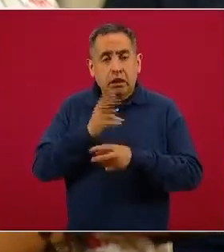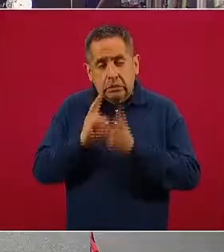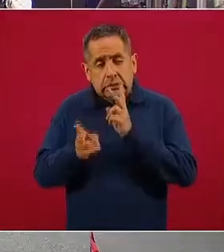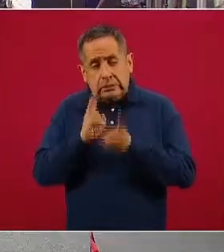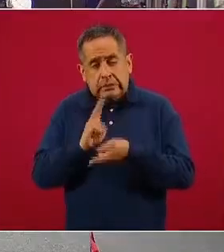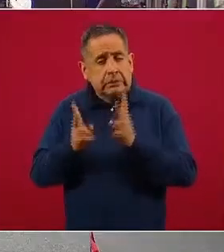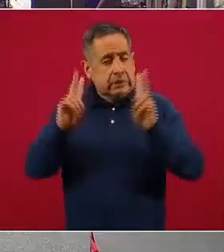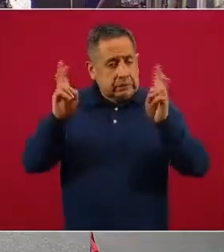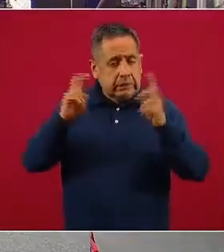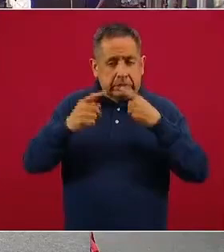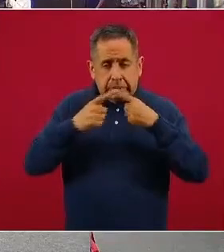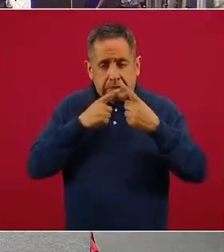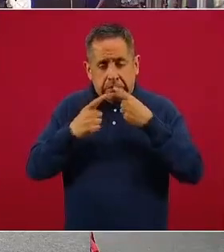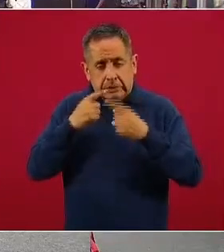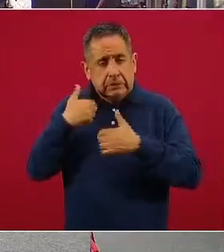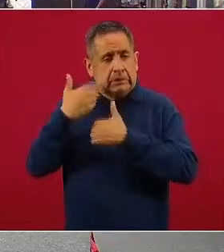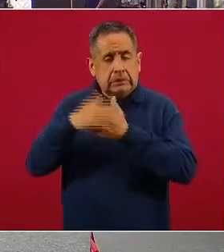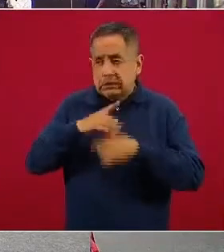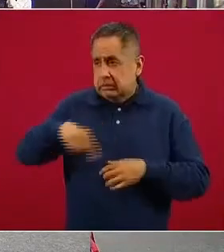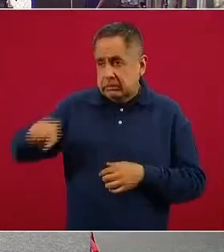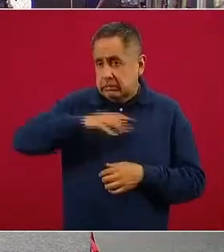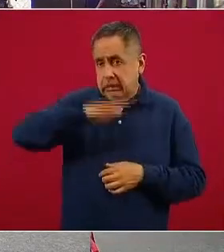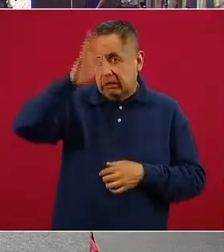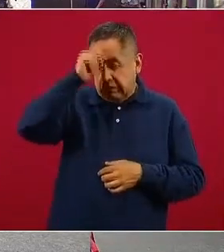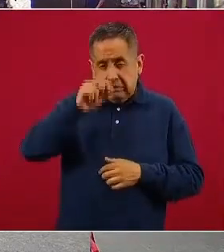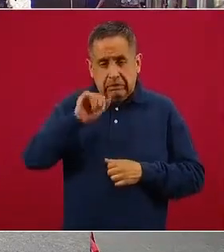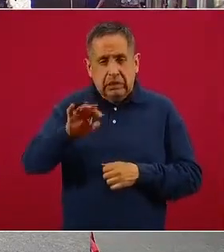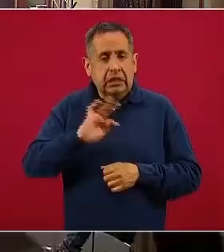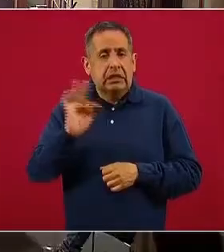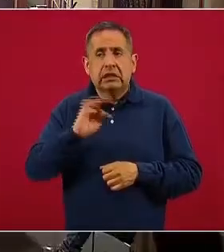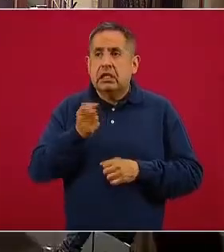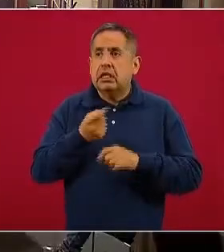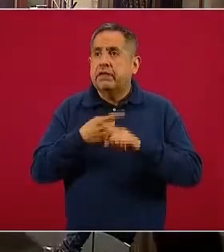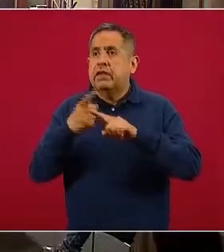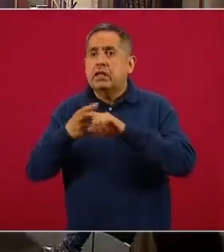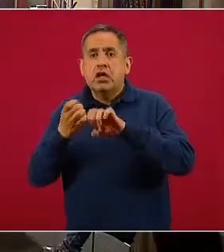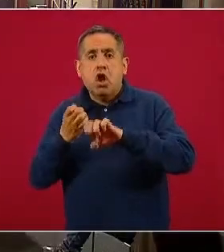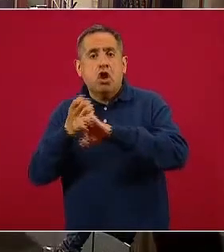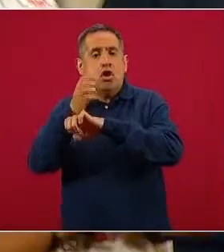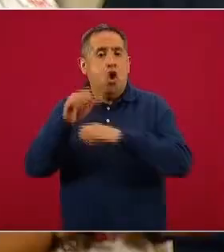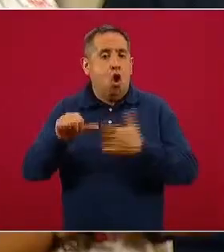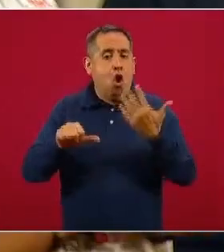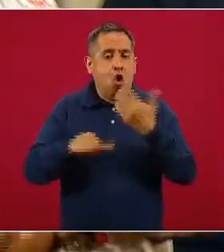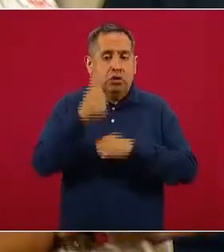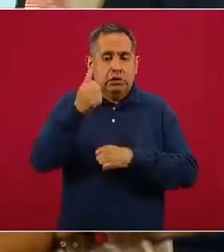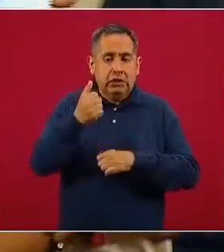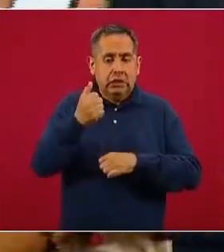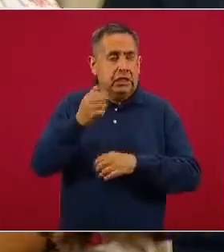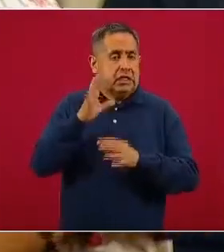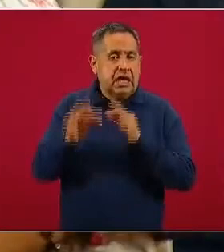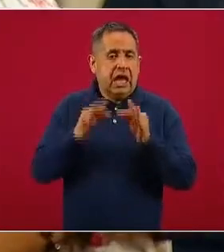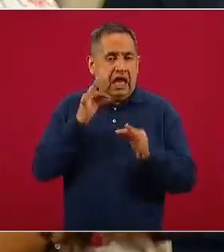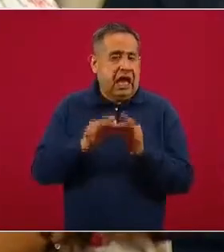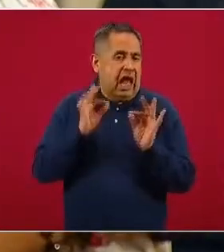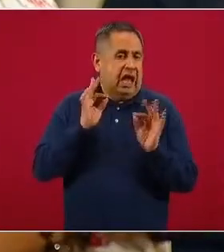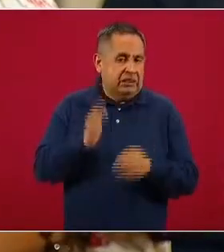este tema, o bueno, de llegar al consenso, y 11 entidades ya aceptaron. ¿Cuáles son los motivos de que